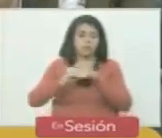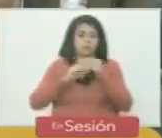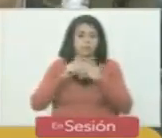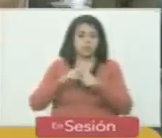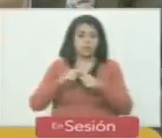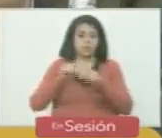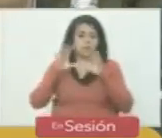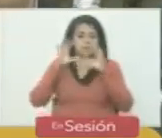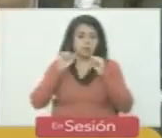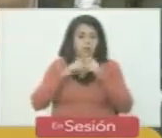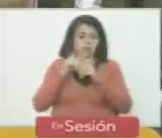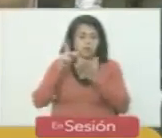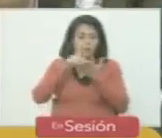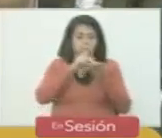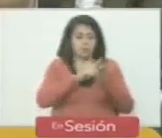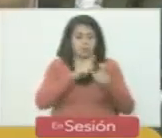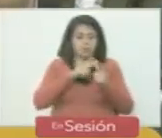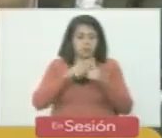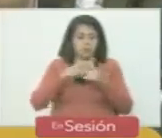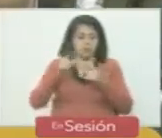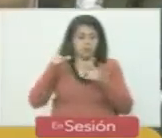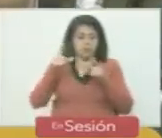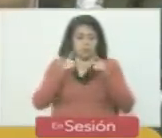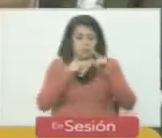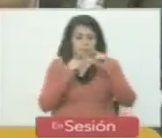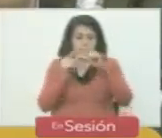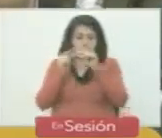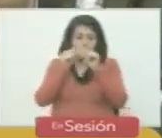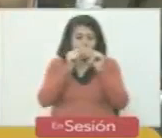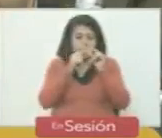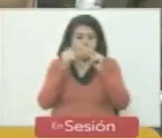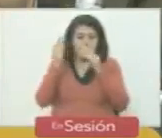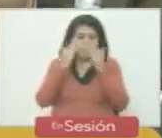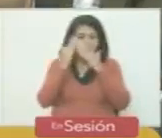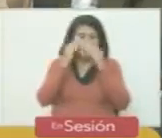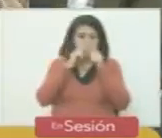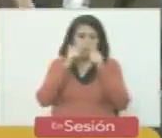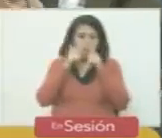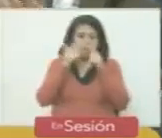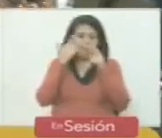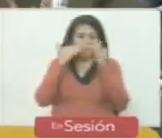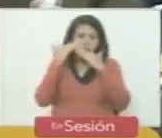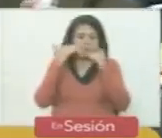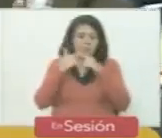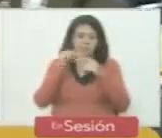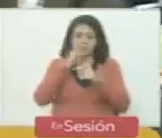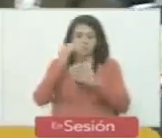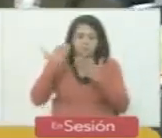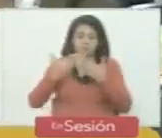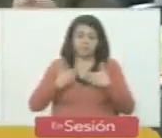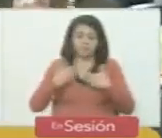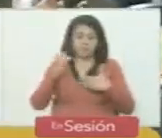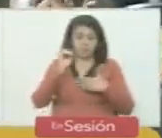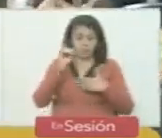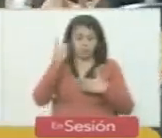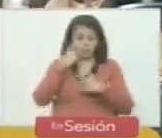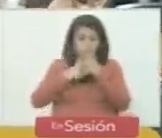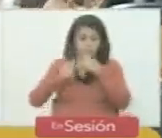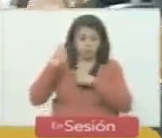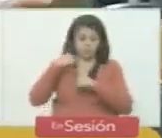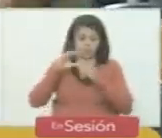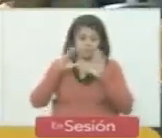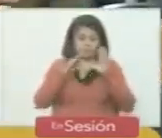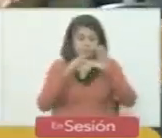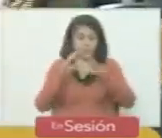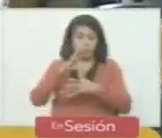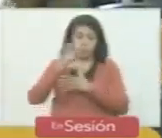a interpretar la presencia de un insecto cuando se acercaba, si nos traía buenas noticias, si nos traía,